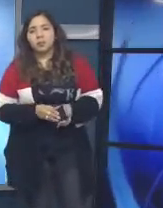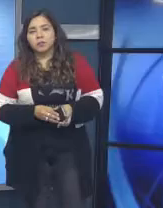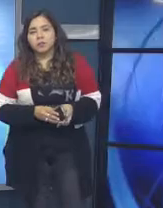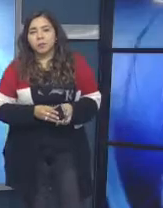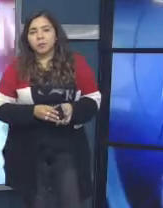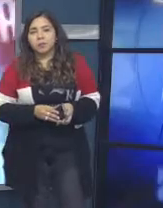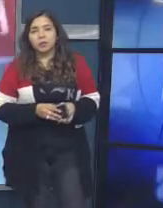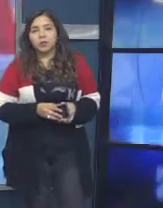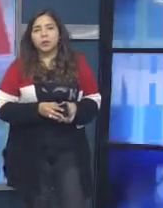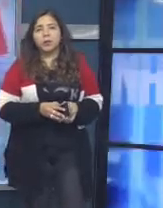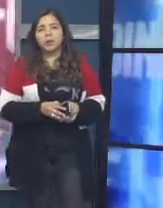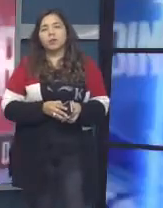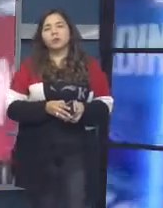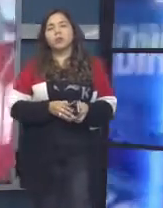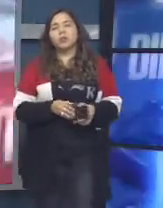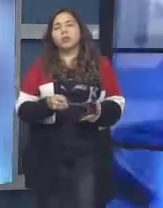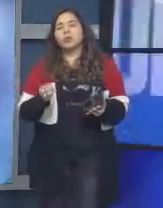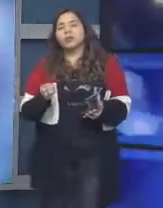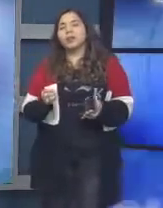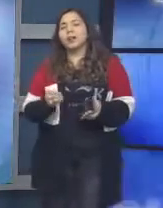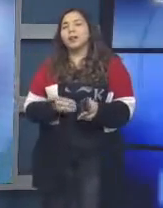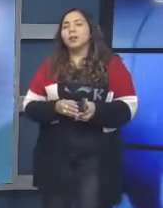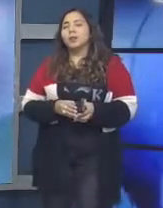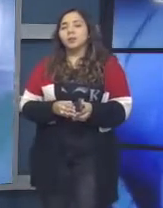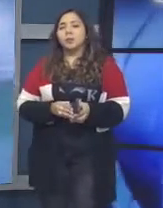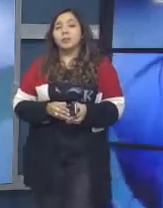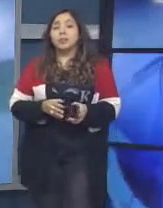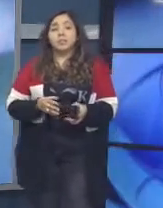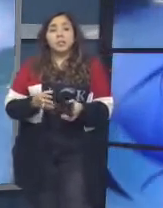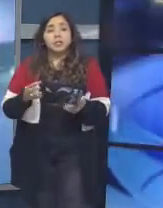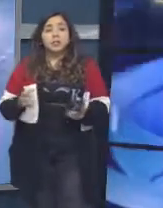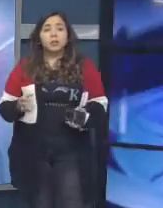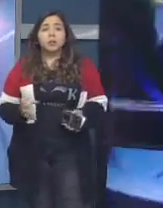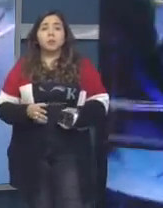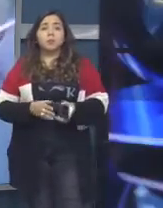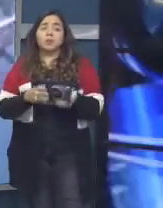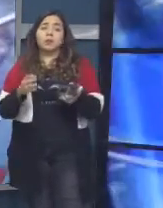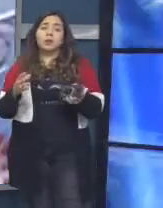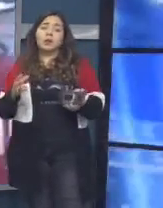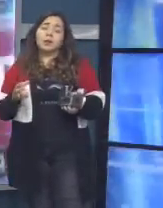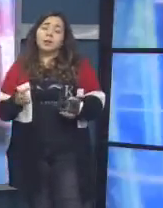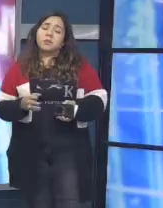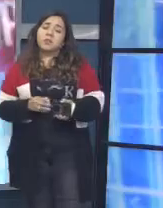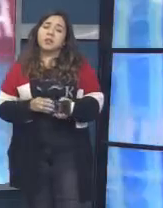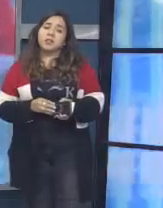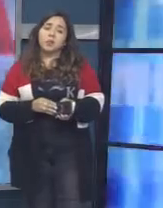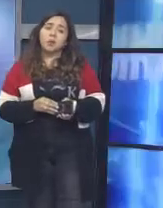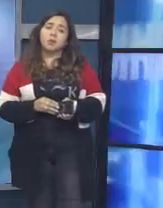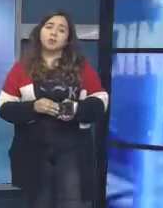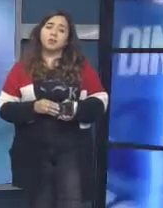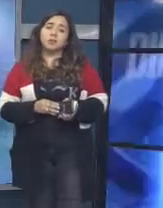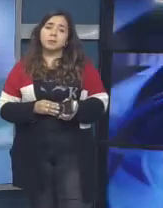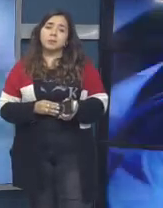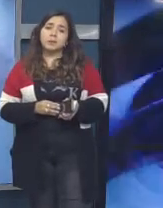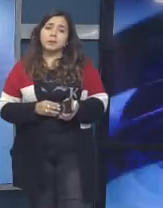bastante difíciles para el turismo. ¿Puede comentarnos cómo está justamente las agencias de turismo en la provincia de San